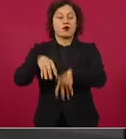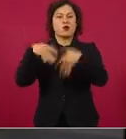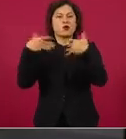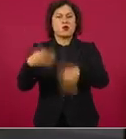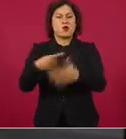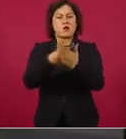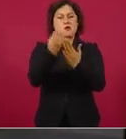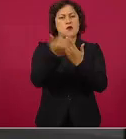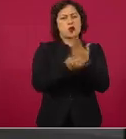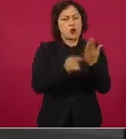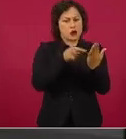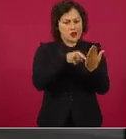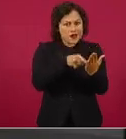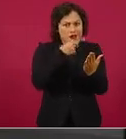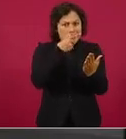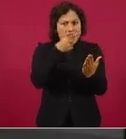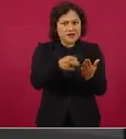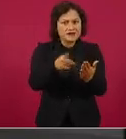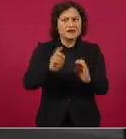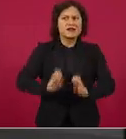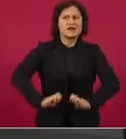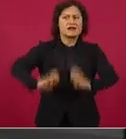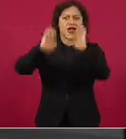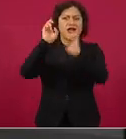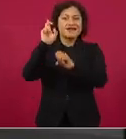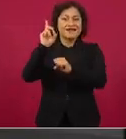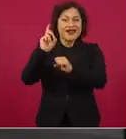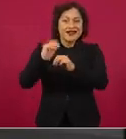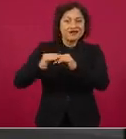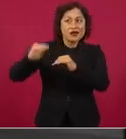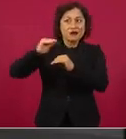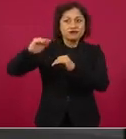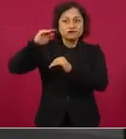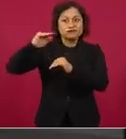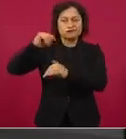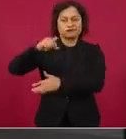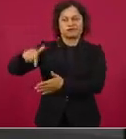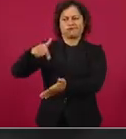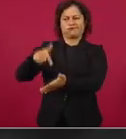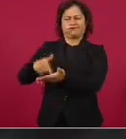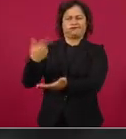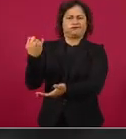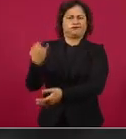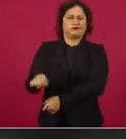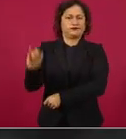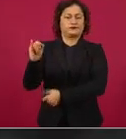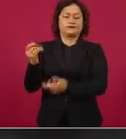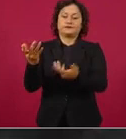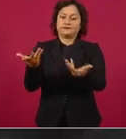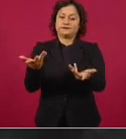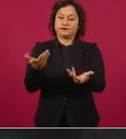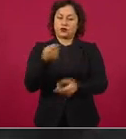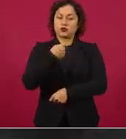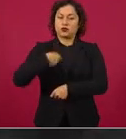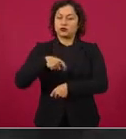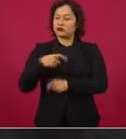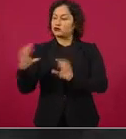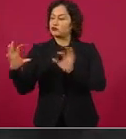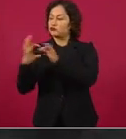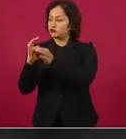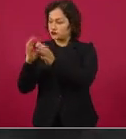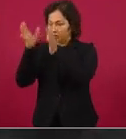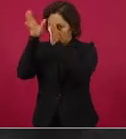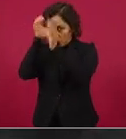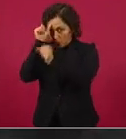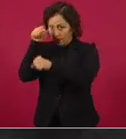de 30 pisos en zonas donde no. Y bueno, pues nos ponemos de acuerdo aquí con los funcionarios, sí, con presidente.